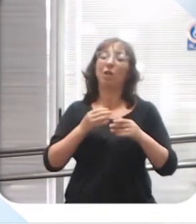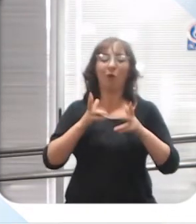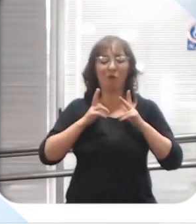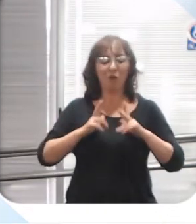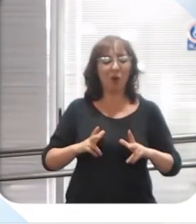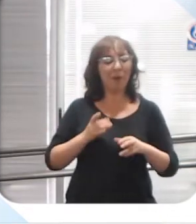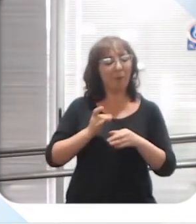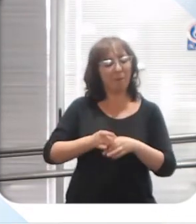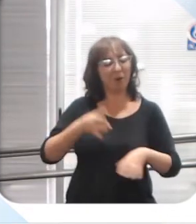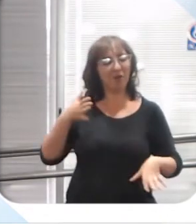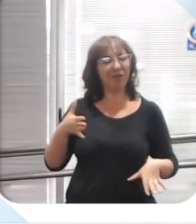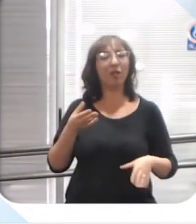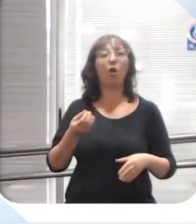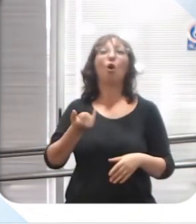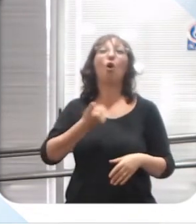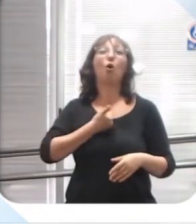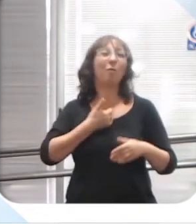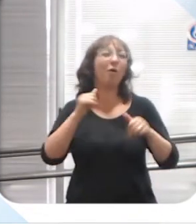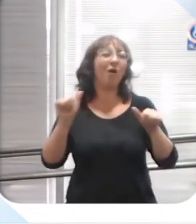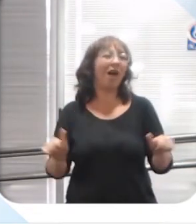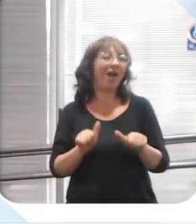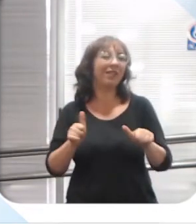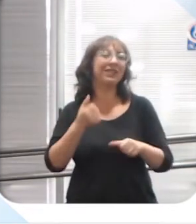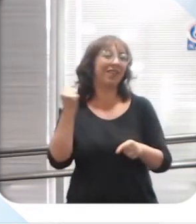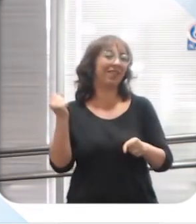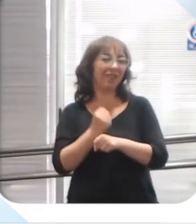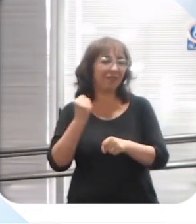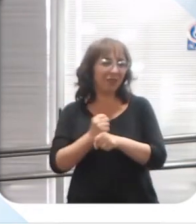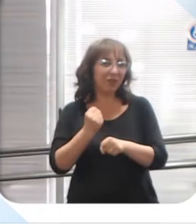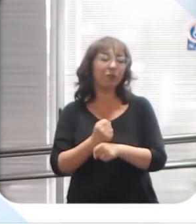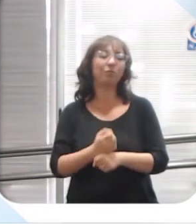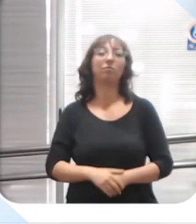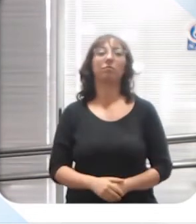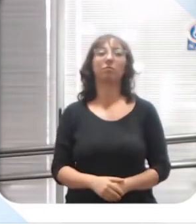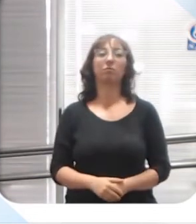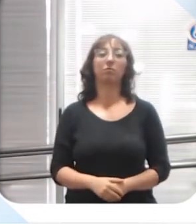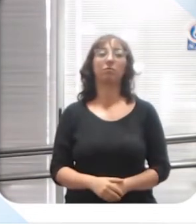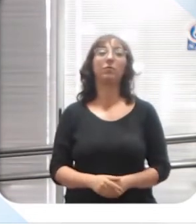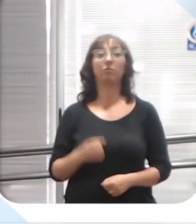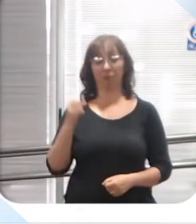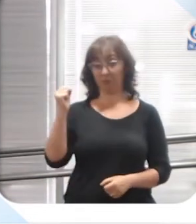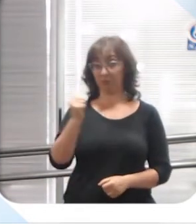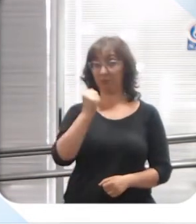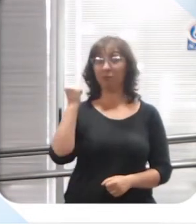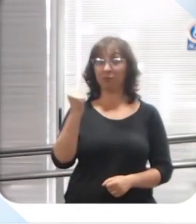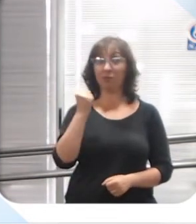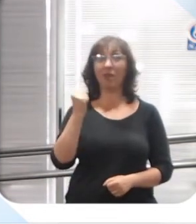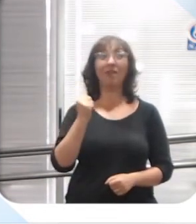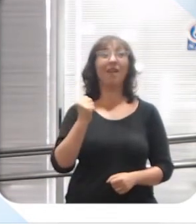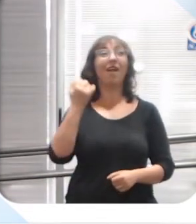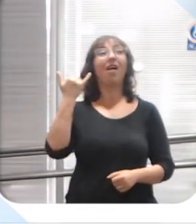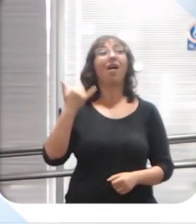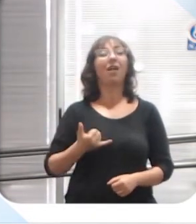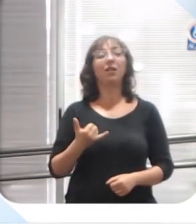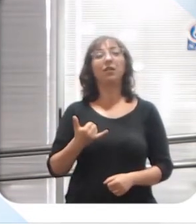responsabilidad profesional de cómo estamos haciendo nuestro trabajo y de la importancia que